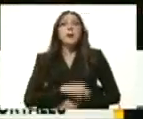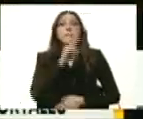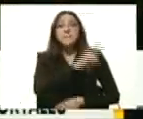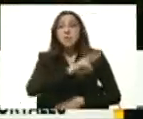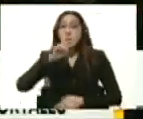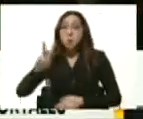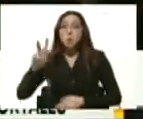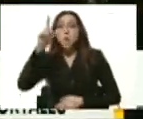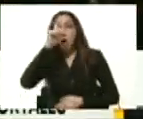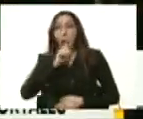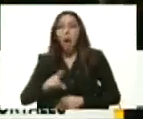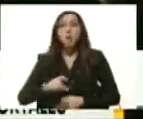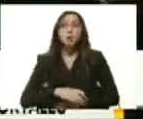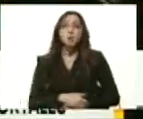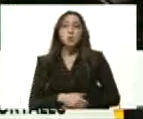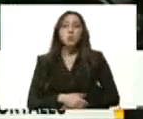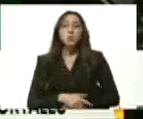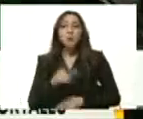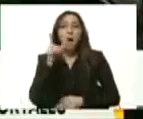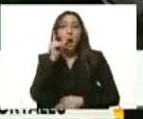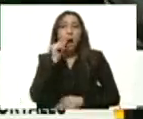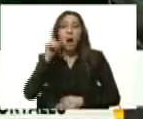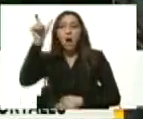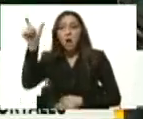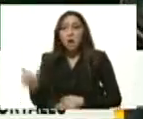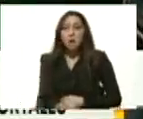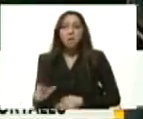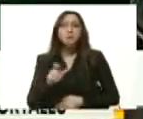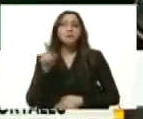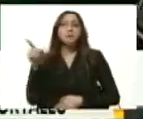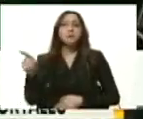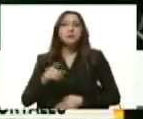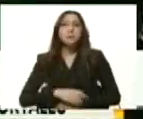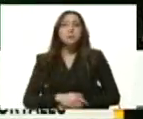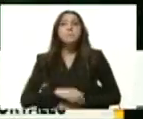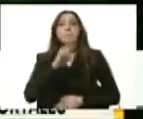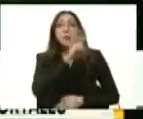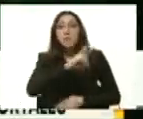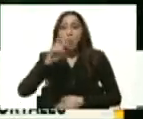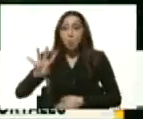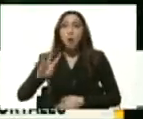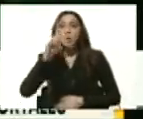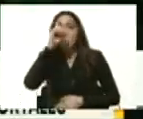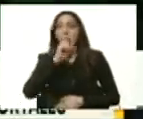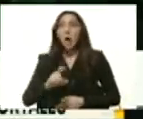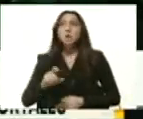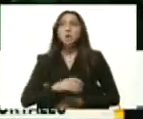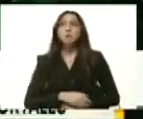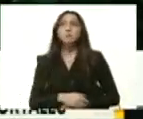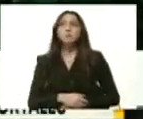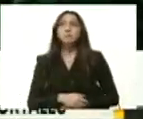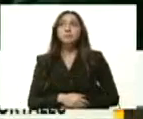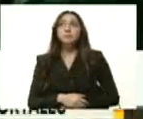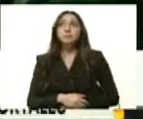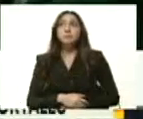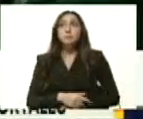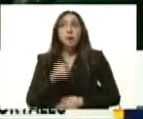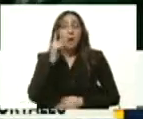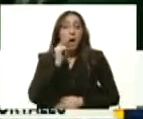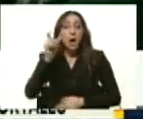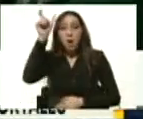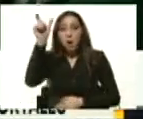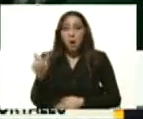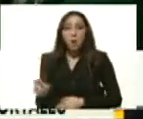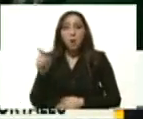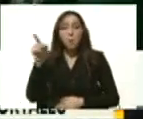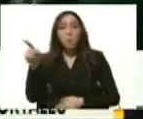22 años. Antonio Ronald Quispe Ticona, 24 años. Clemente Eloy